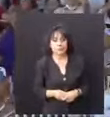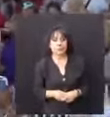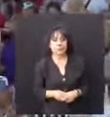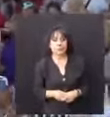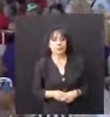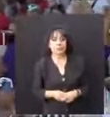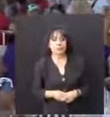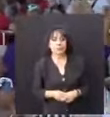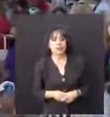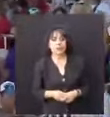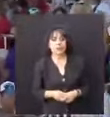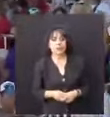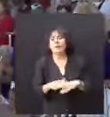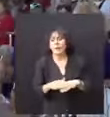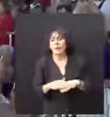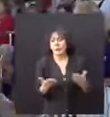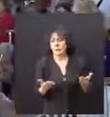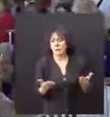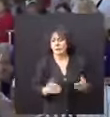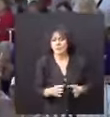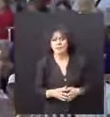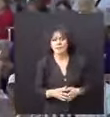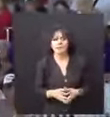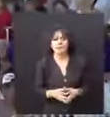¿Qué más les propongo?